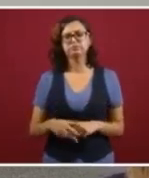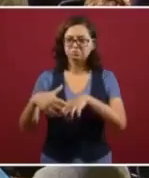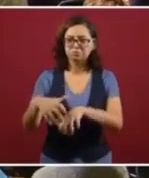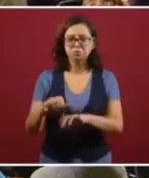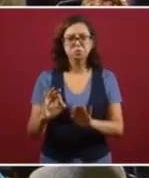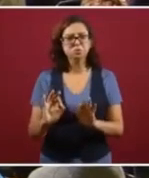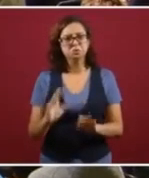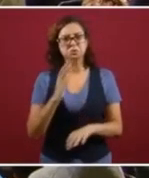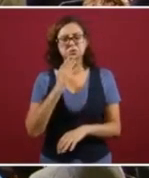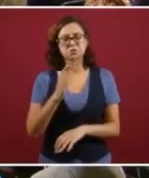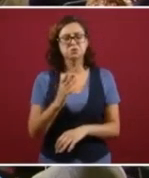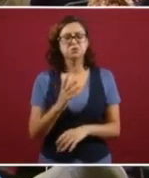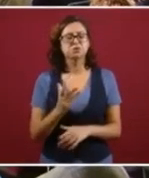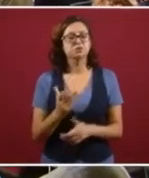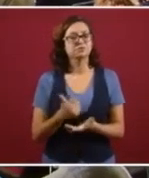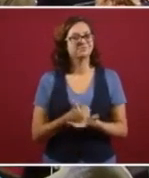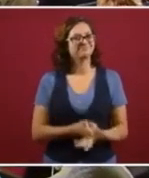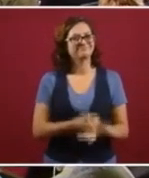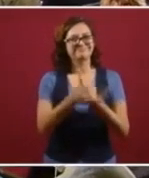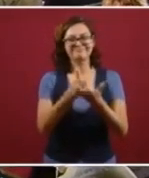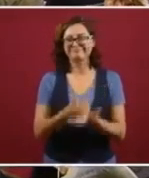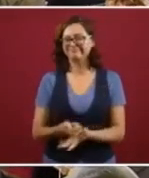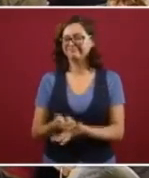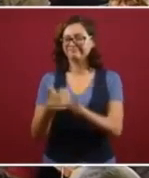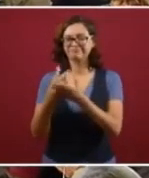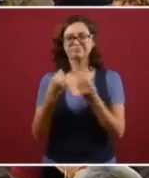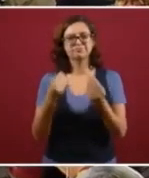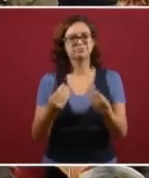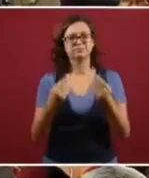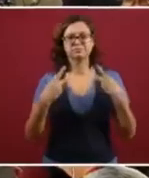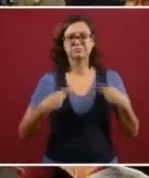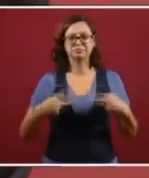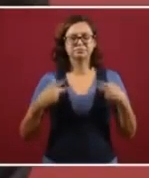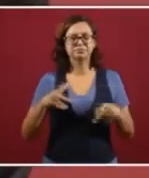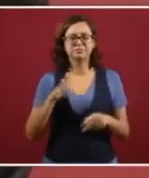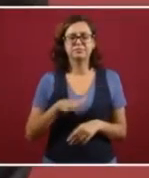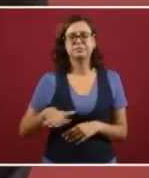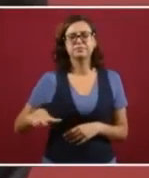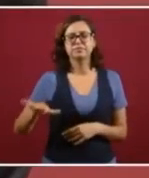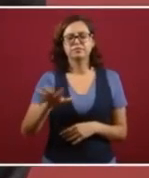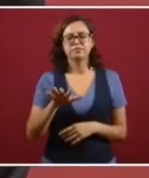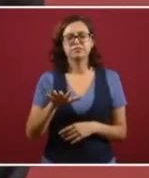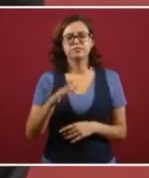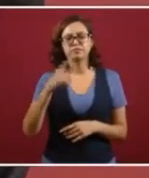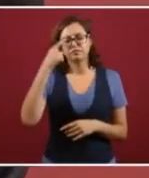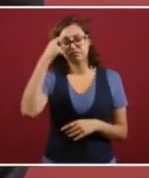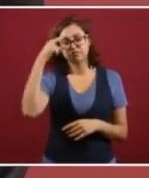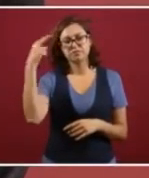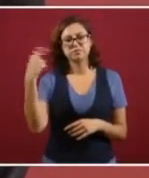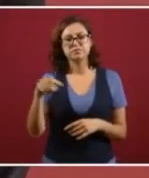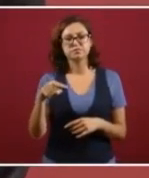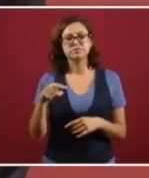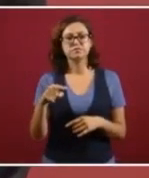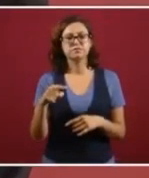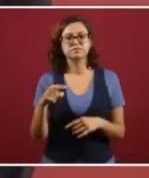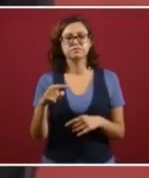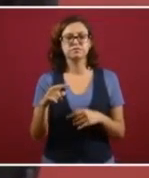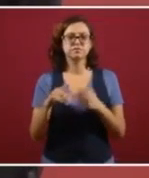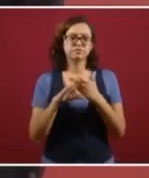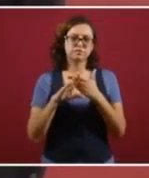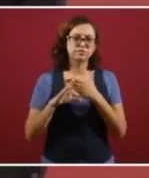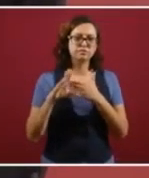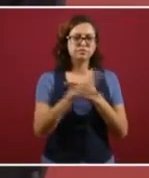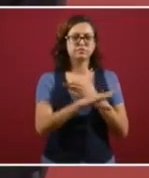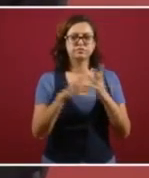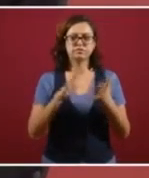toda transparencia. El presidente también agradeció a los ciudadanos su ayuda para evitar la violencia durante la marcha conmemorativa del